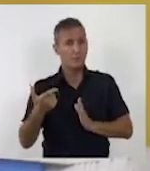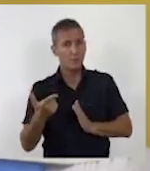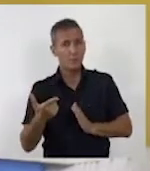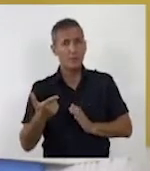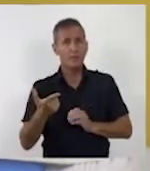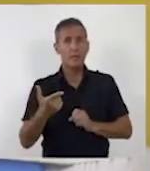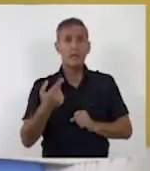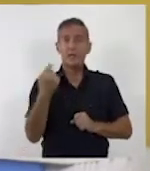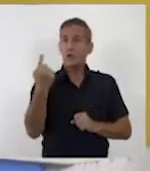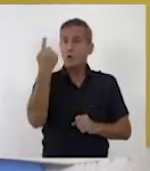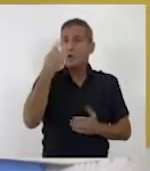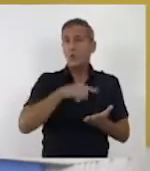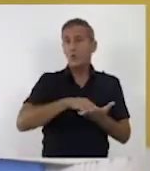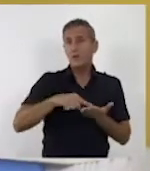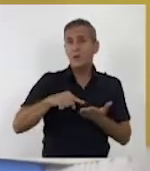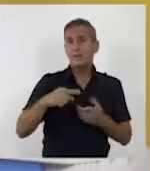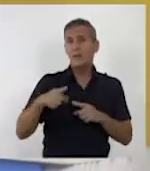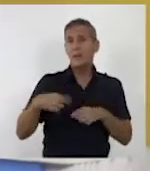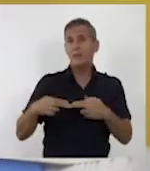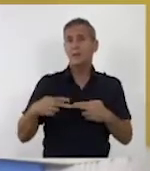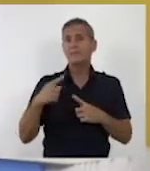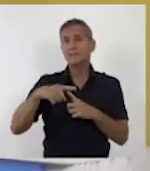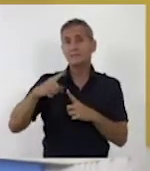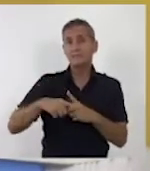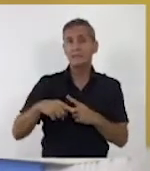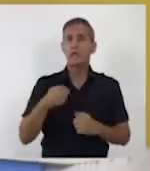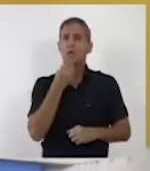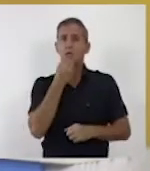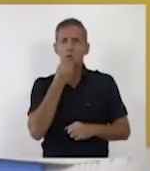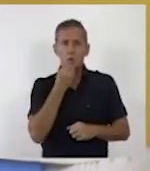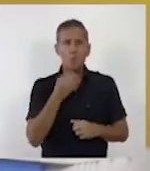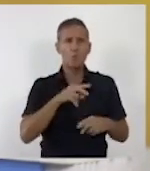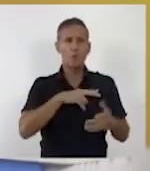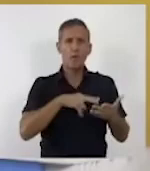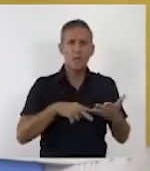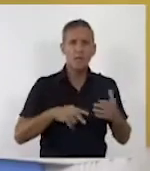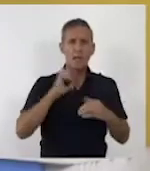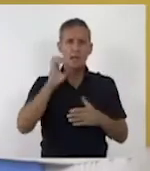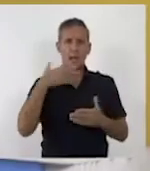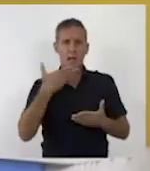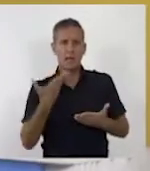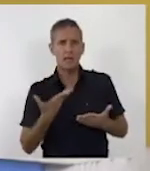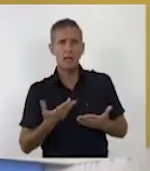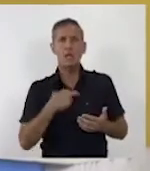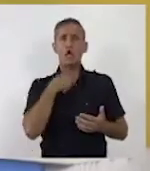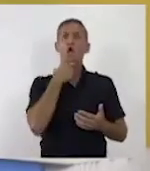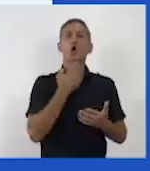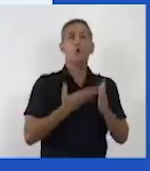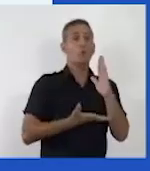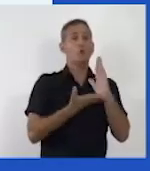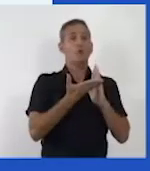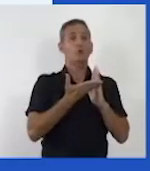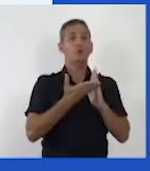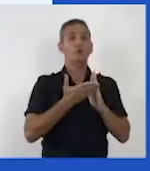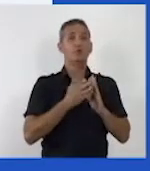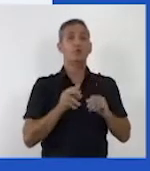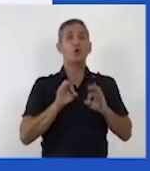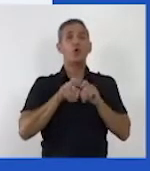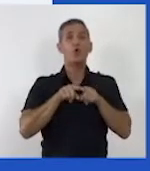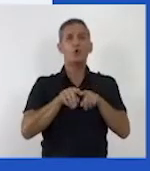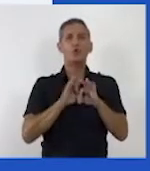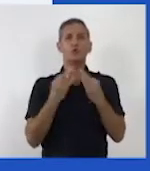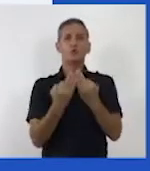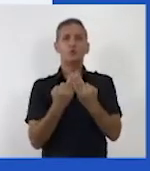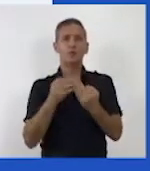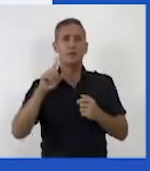fíjense que tienen una semana para realizar estas actividades puedan leer el cuento puedan leerlo en voz alta a sus familiares para que a continuación